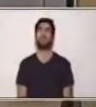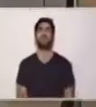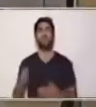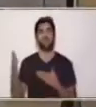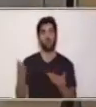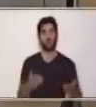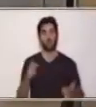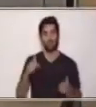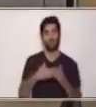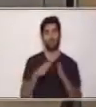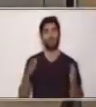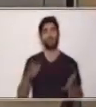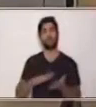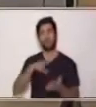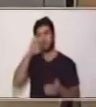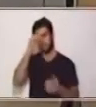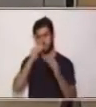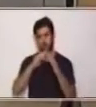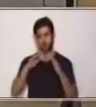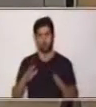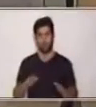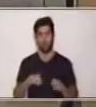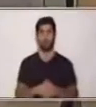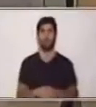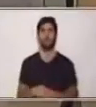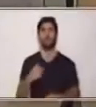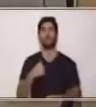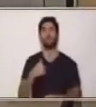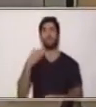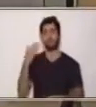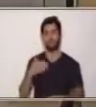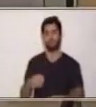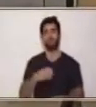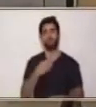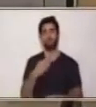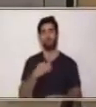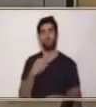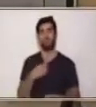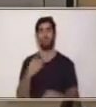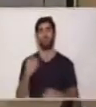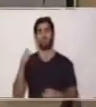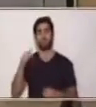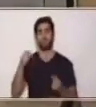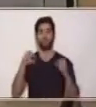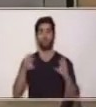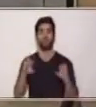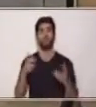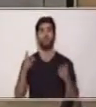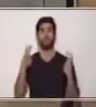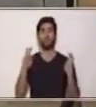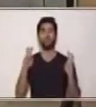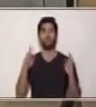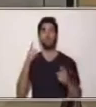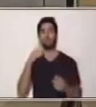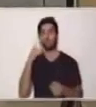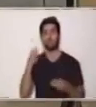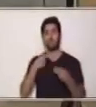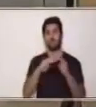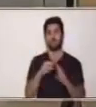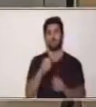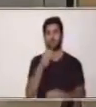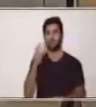Bienvenidos a este espacio educativo Aprendo en Casa. Soy Bielman Irán Pérez López y en esta oportunidad desarrollaré el